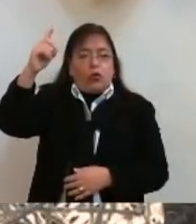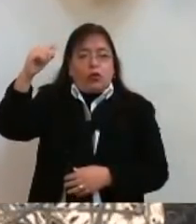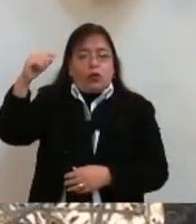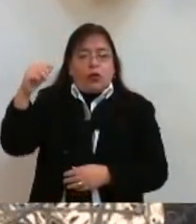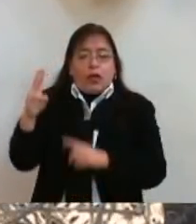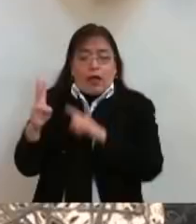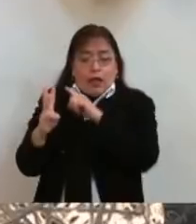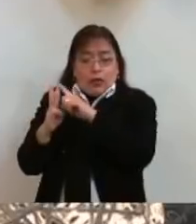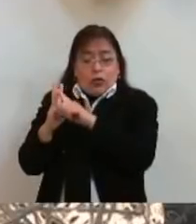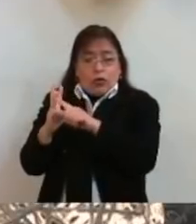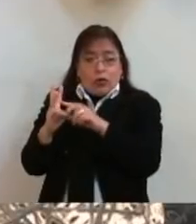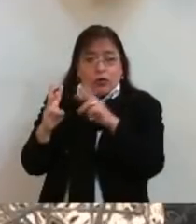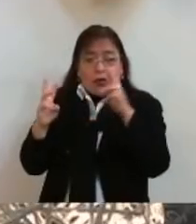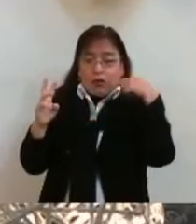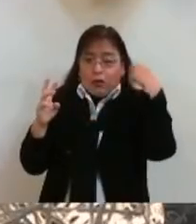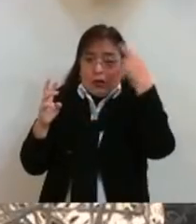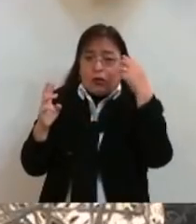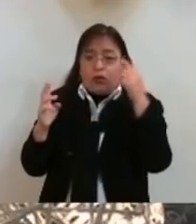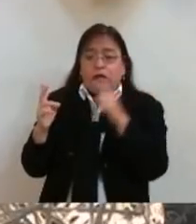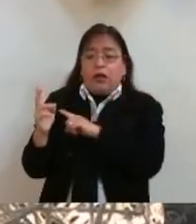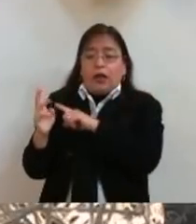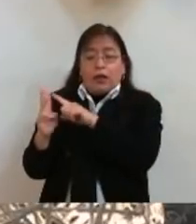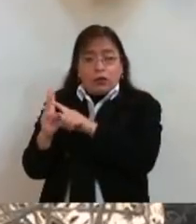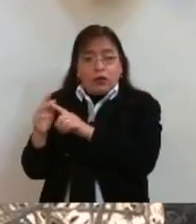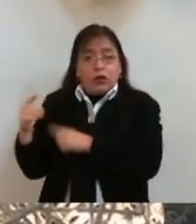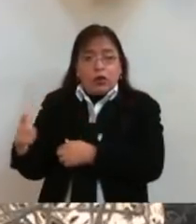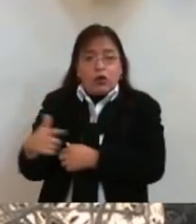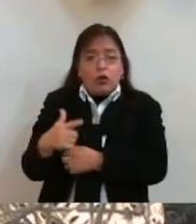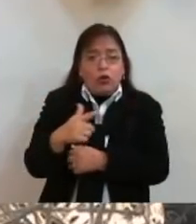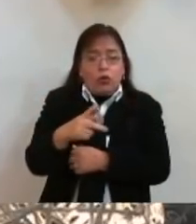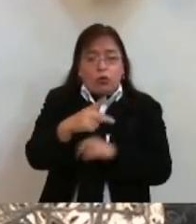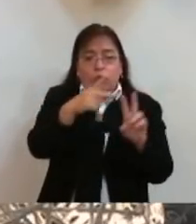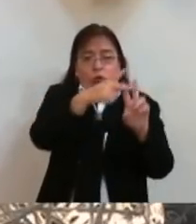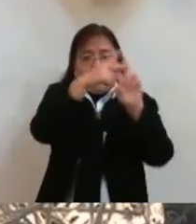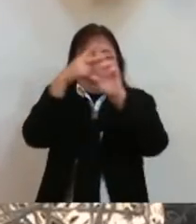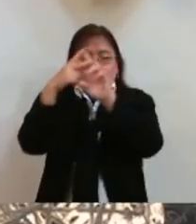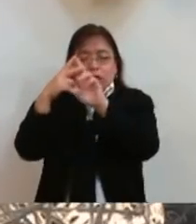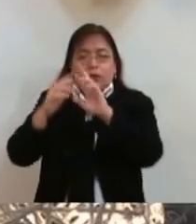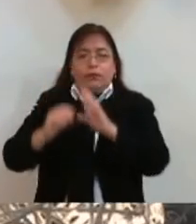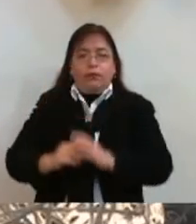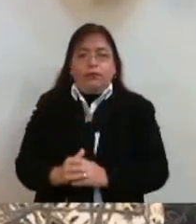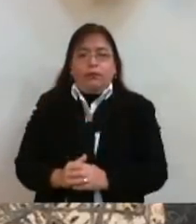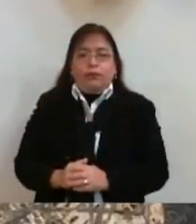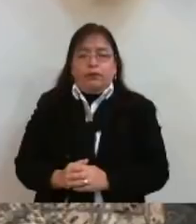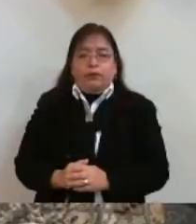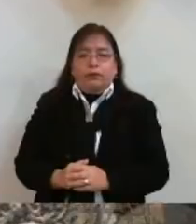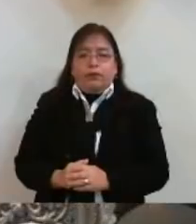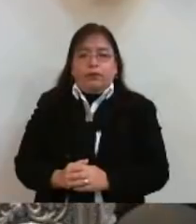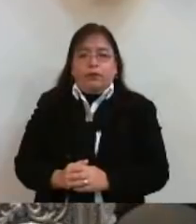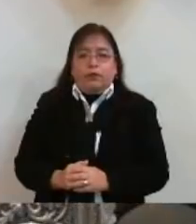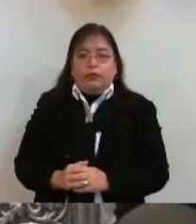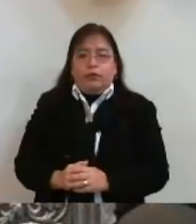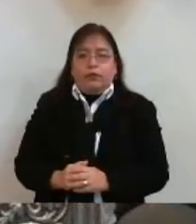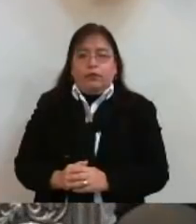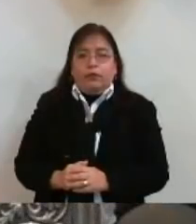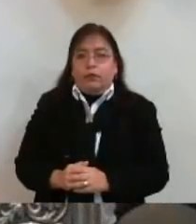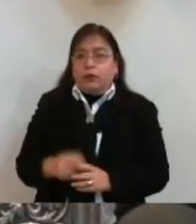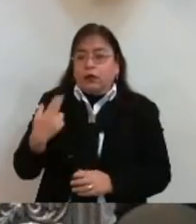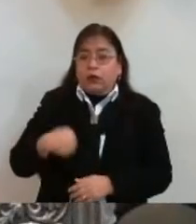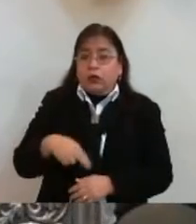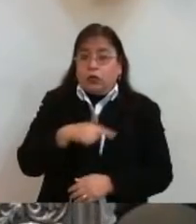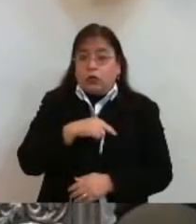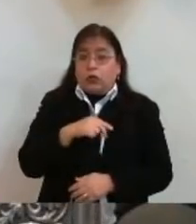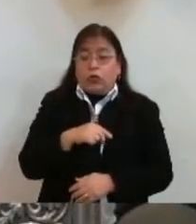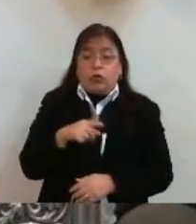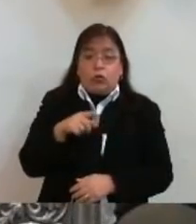porque, hermanas y hermanos, todos necesitamos saber dónde estamos y